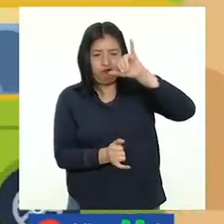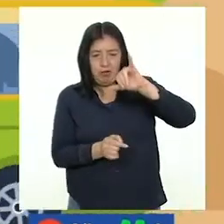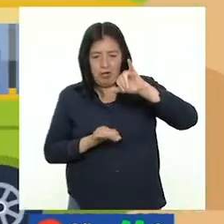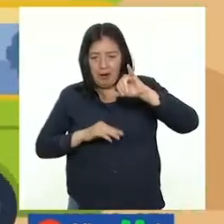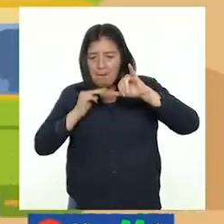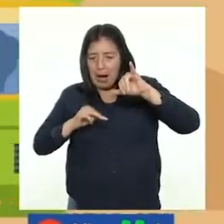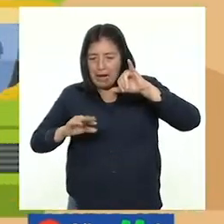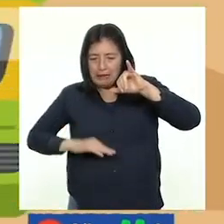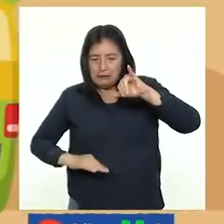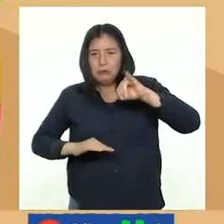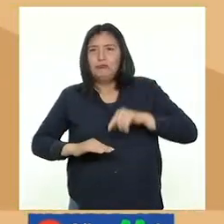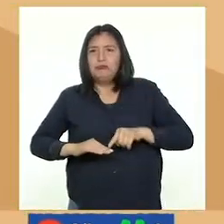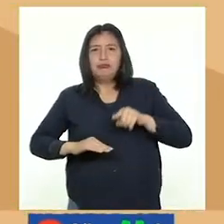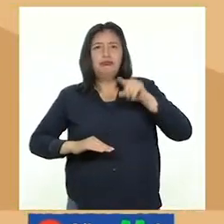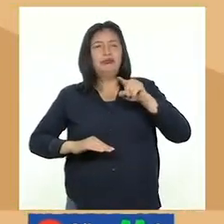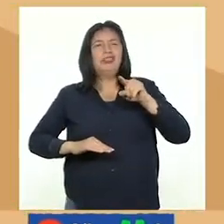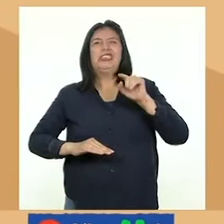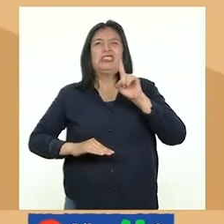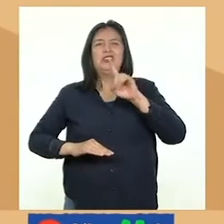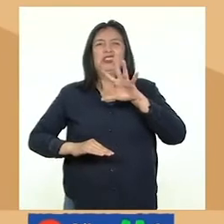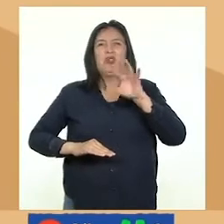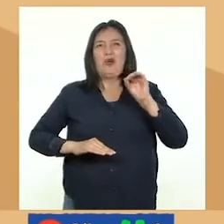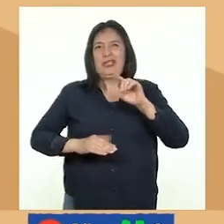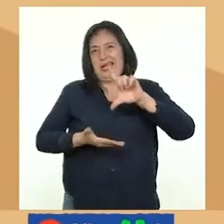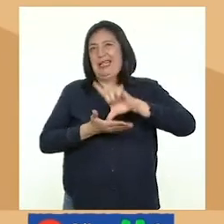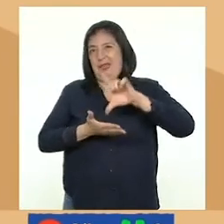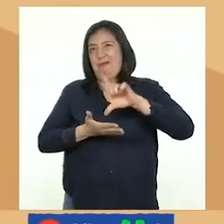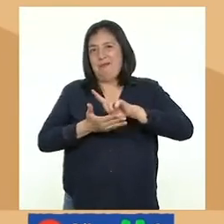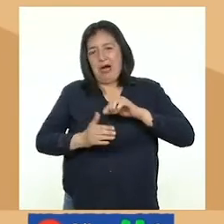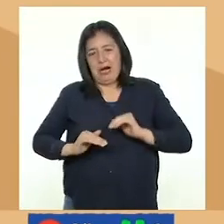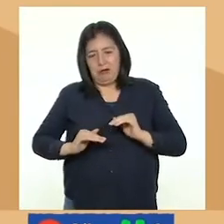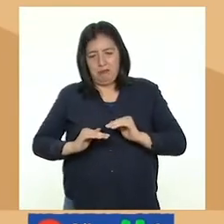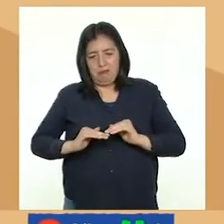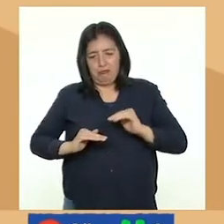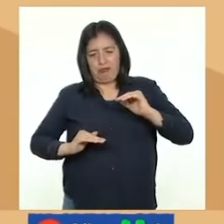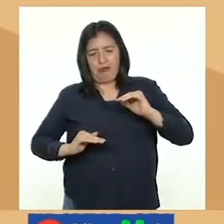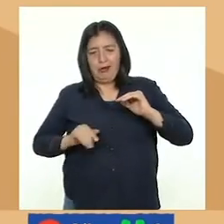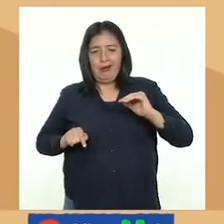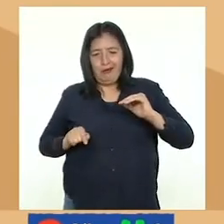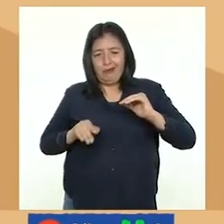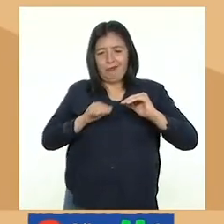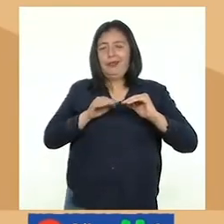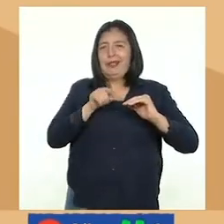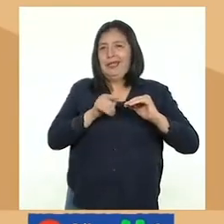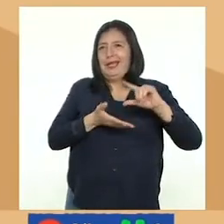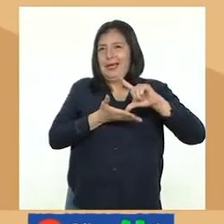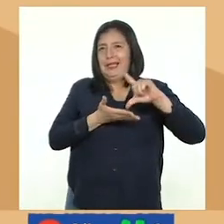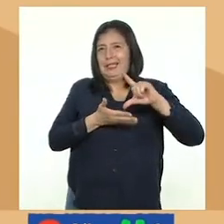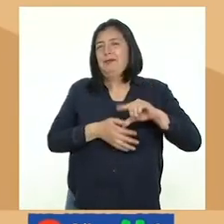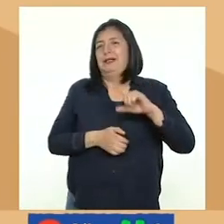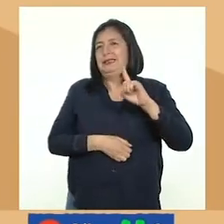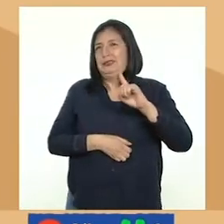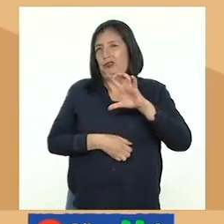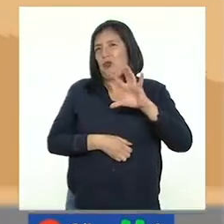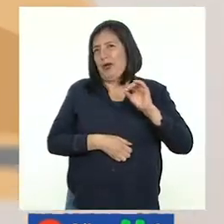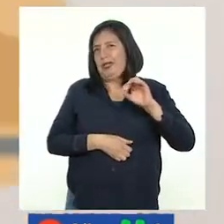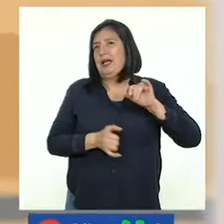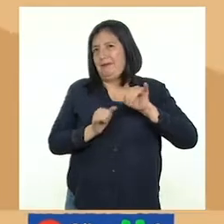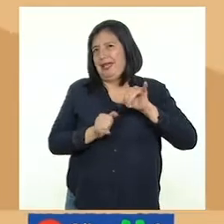nivel del mar. Es decir, la ciudad de Lima se encuentra elevada a 150 metros con respecto al